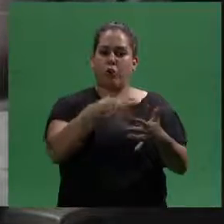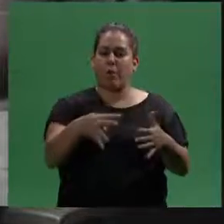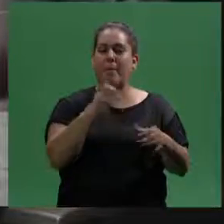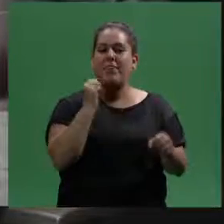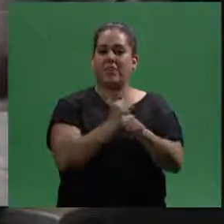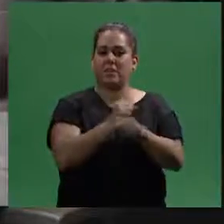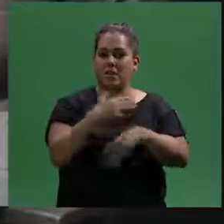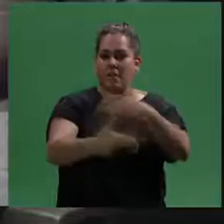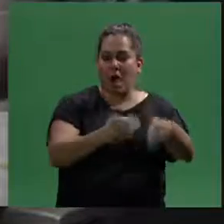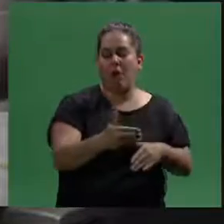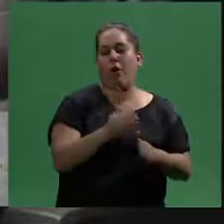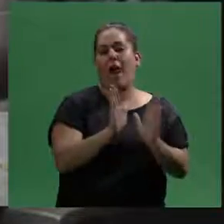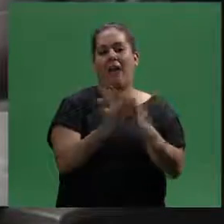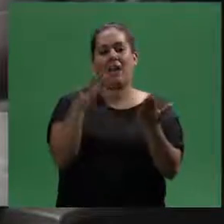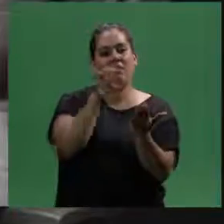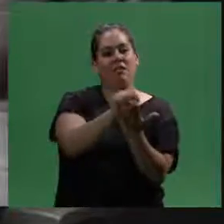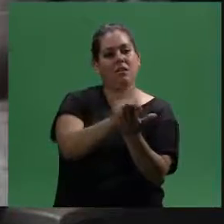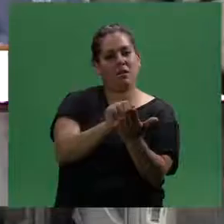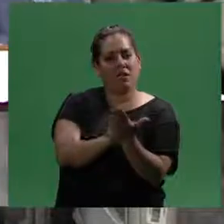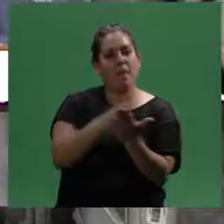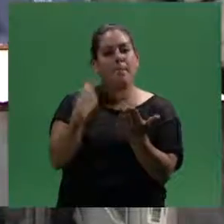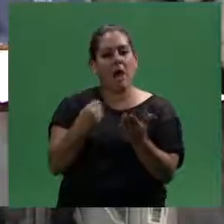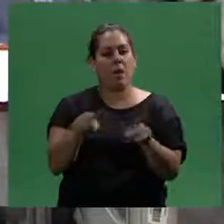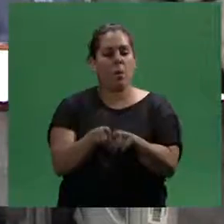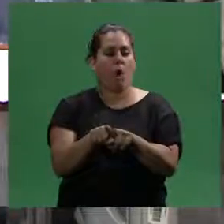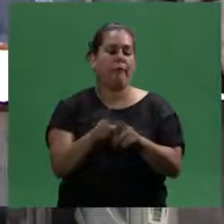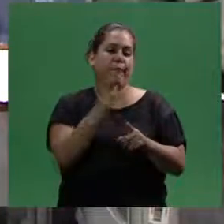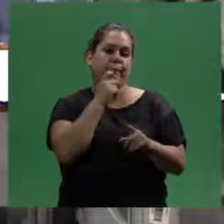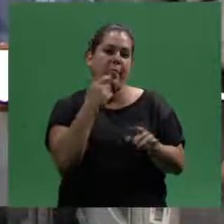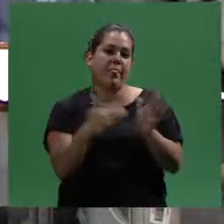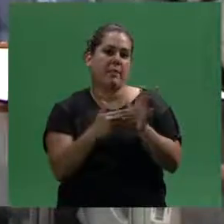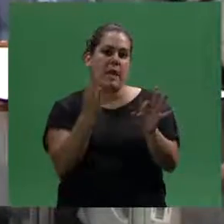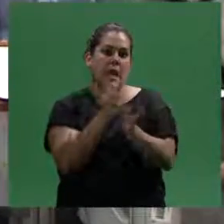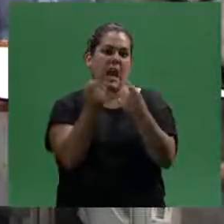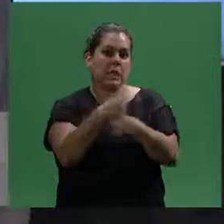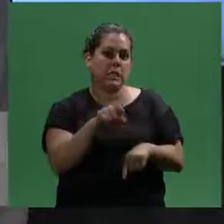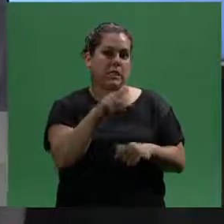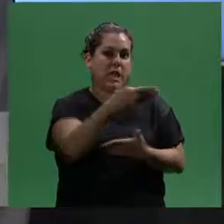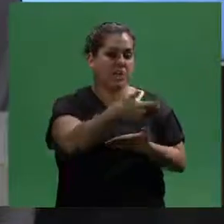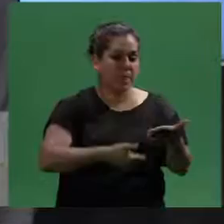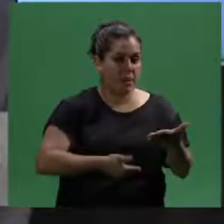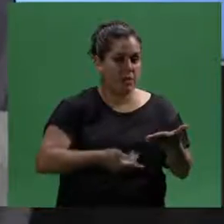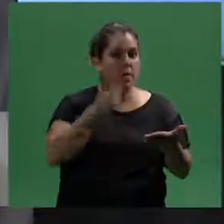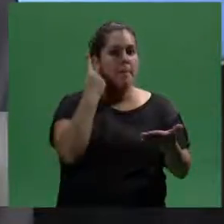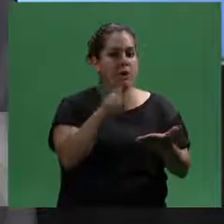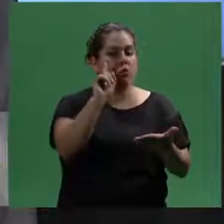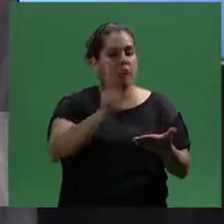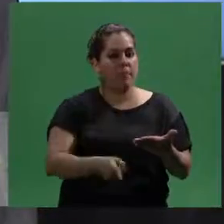cronograma de trabajo y una agenda parlamentaria que está relacionado un poco por las características de los expedientes y